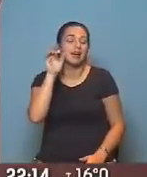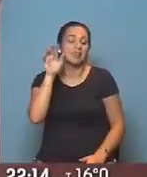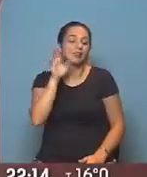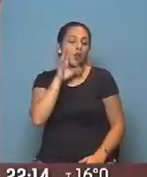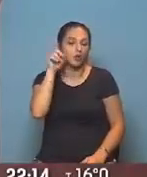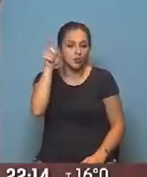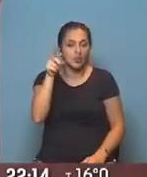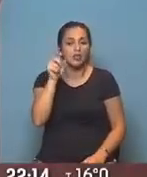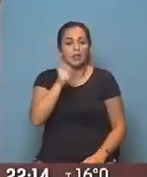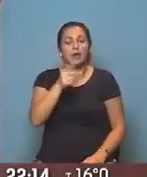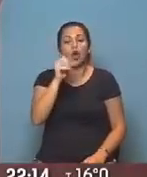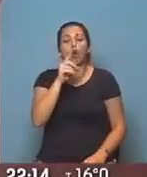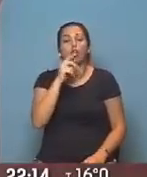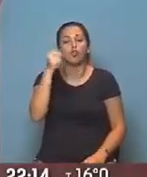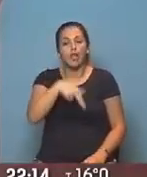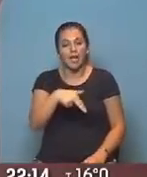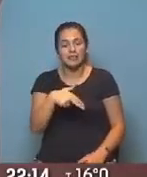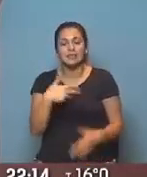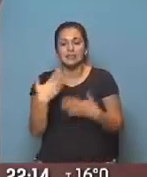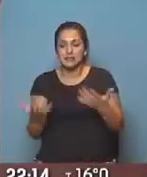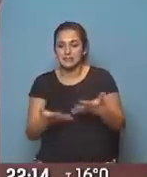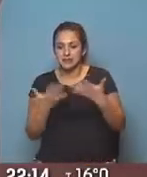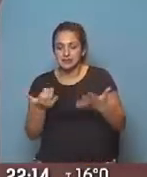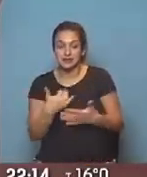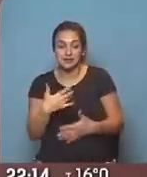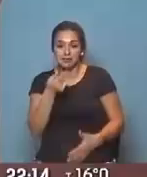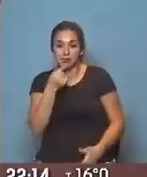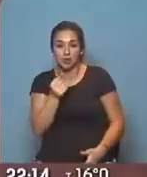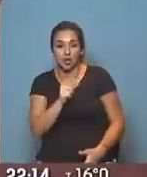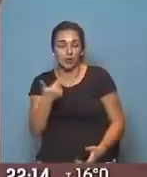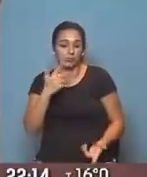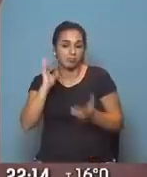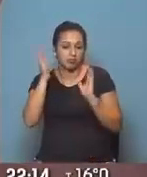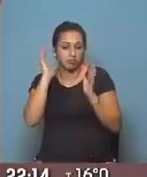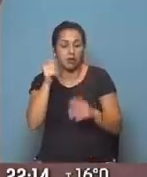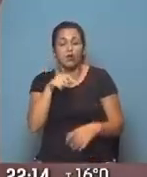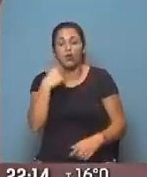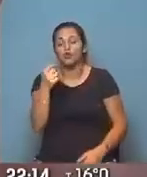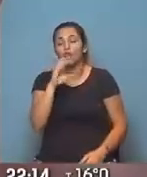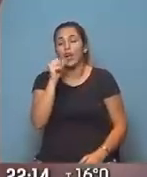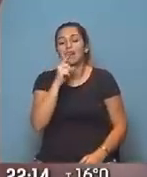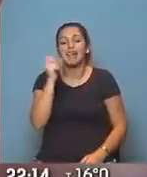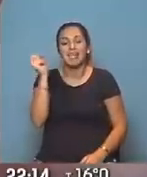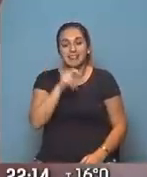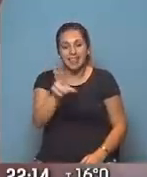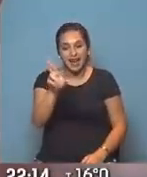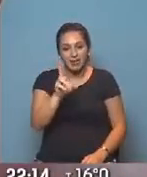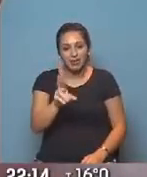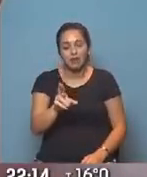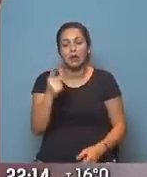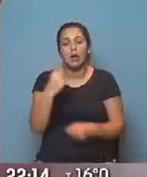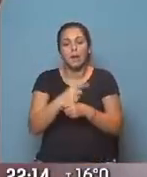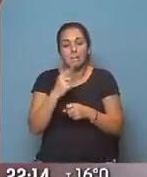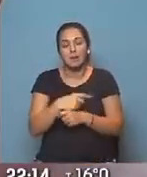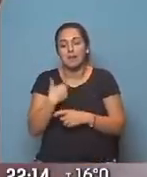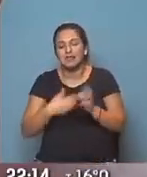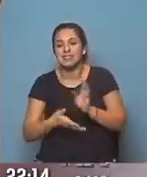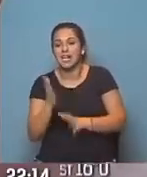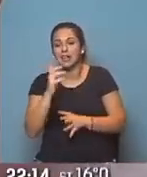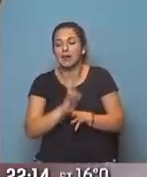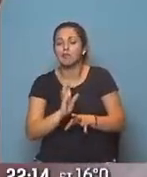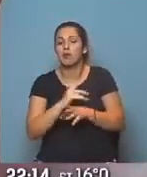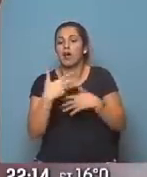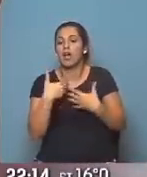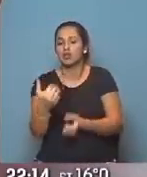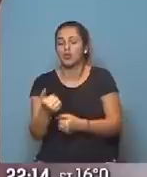también bastante, digamos, crispada. Por otro lado, con Qatar ha sido el primero, el Emir Al Thani ha sido el primero en salir al rescate de